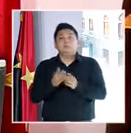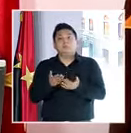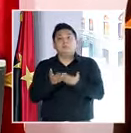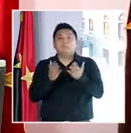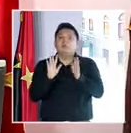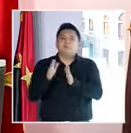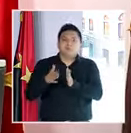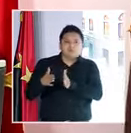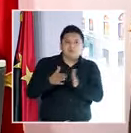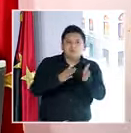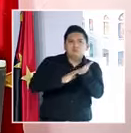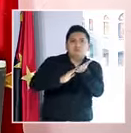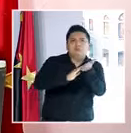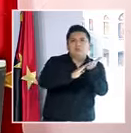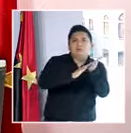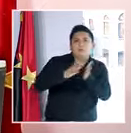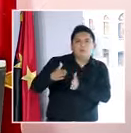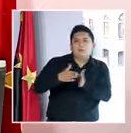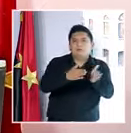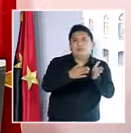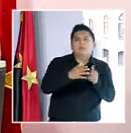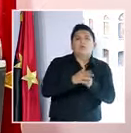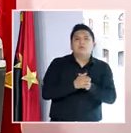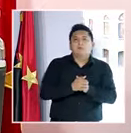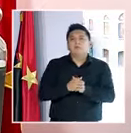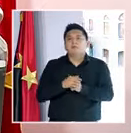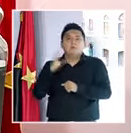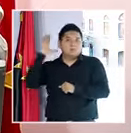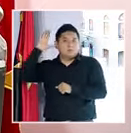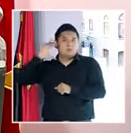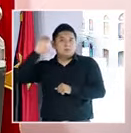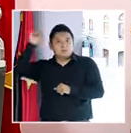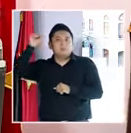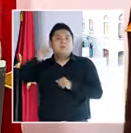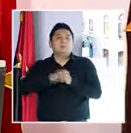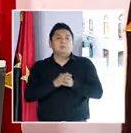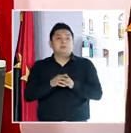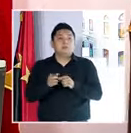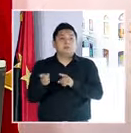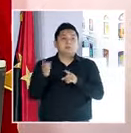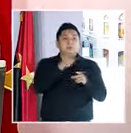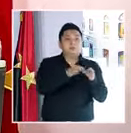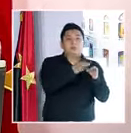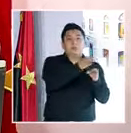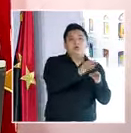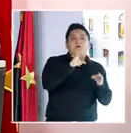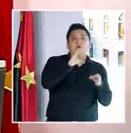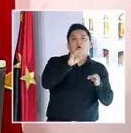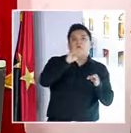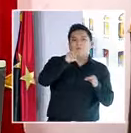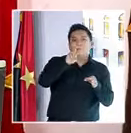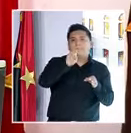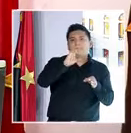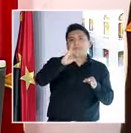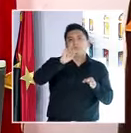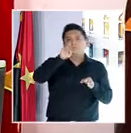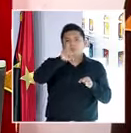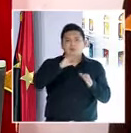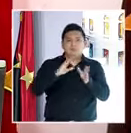completamente pavimentado el corredor entre Ocaña y Convención y avanzar en